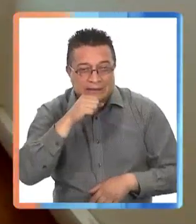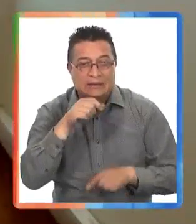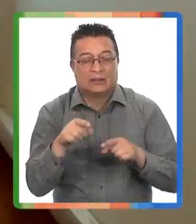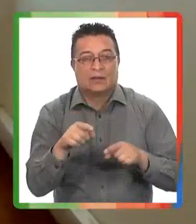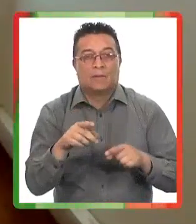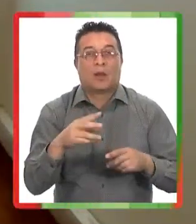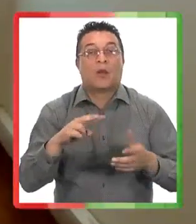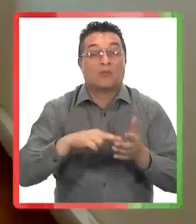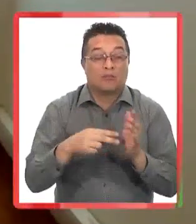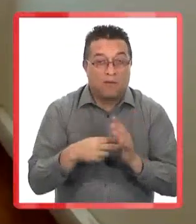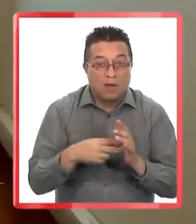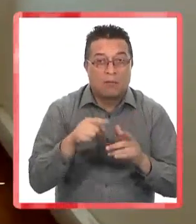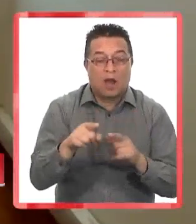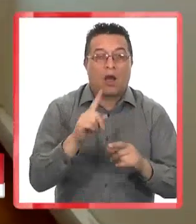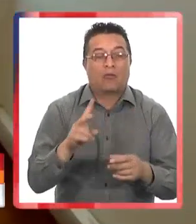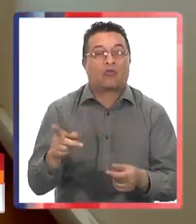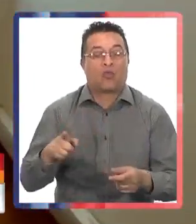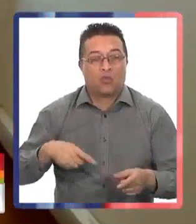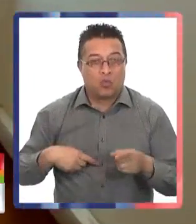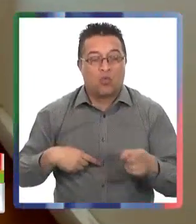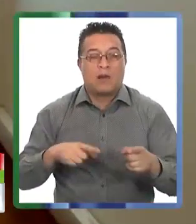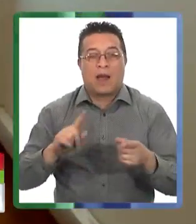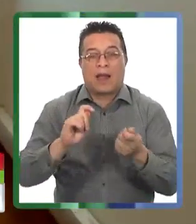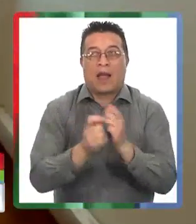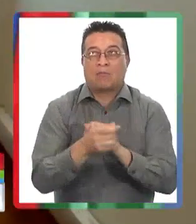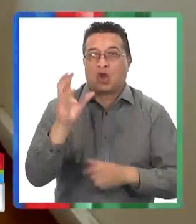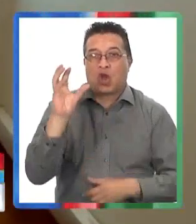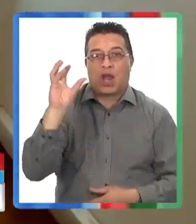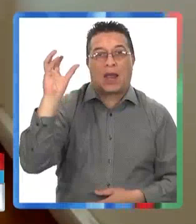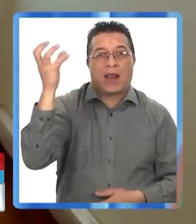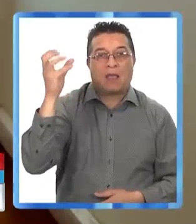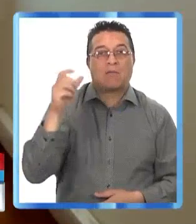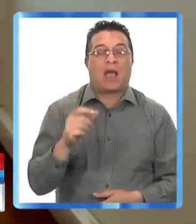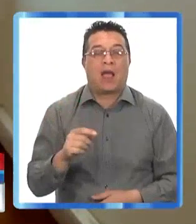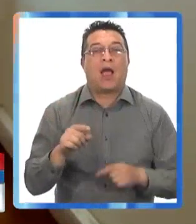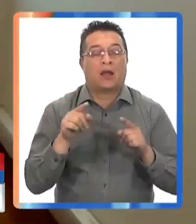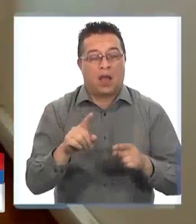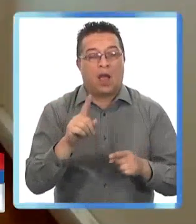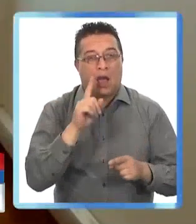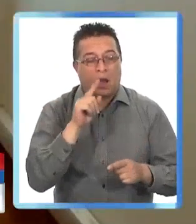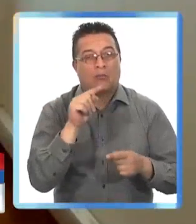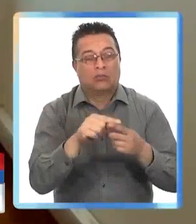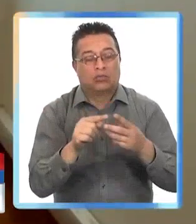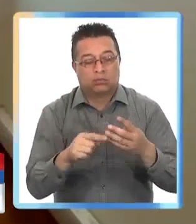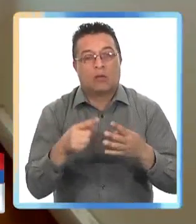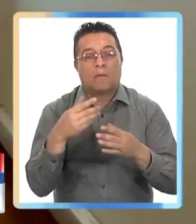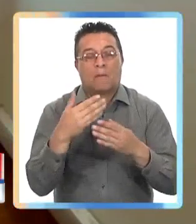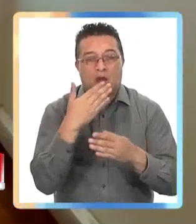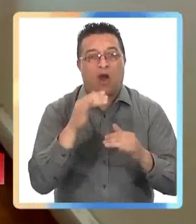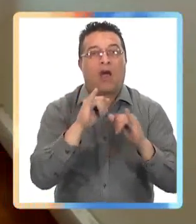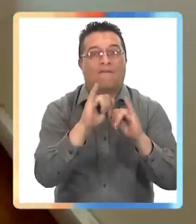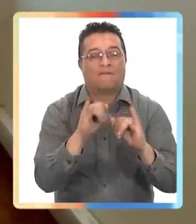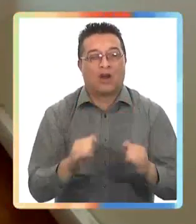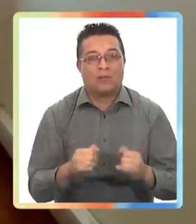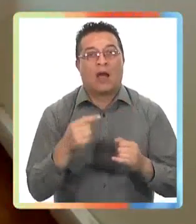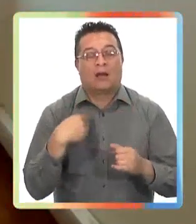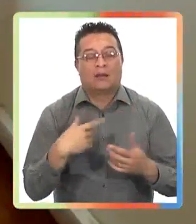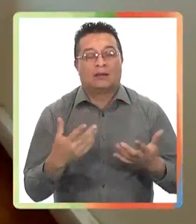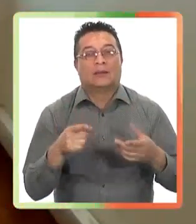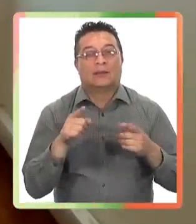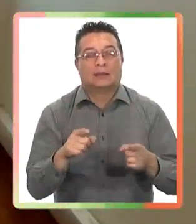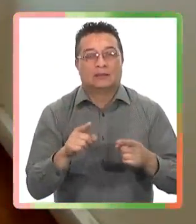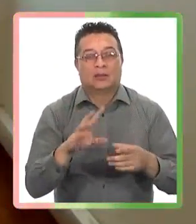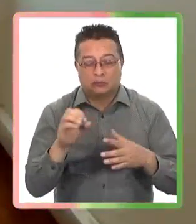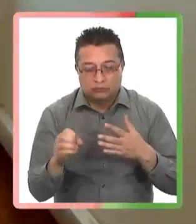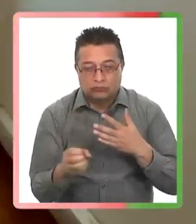las crisis que se producen producto del cambio climático, podamos enfrentarlas de mejor forma en vez de en esta lógica como